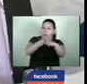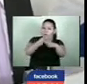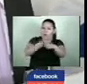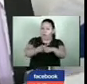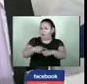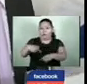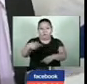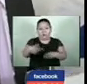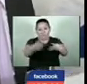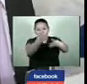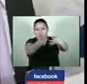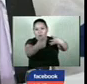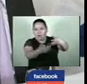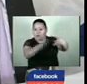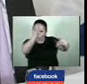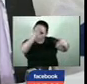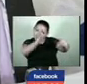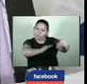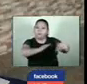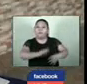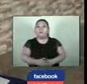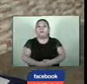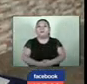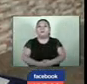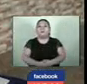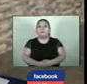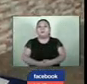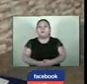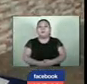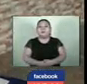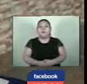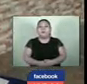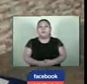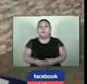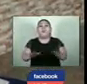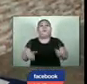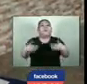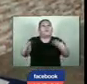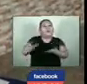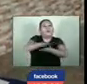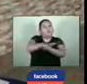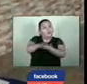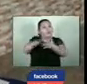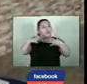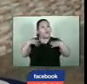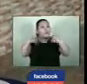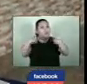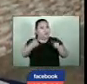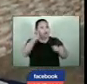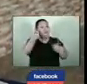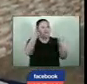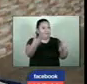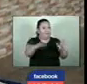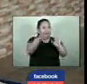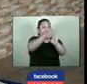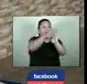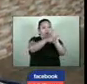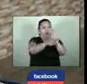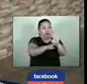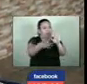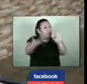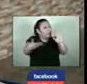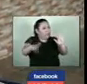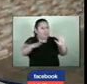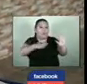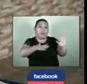respetando las leyes y los debidos procesos. Con relación a las medidas, por supuesto, ese protocolo ya establece una